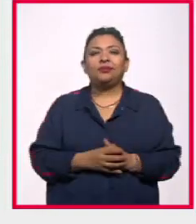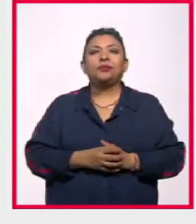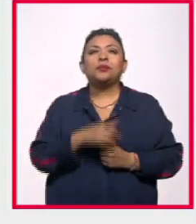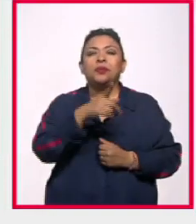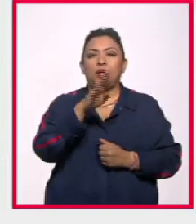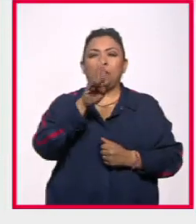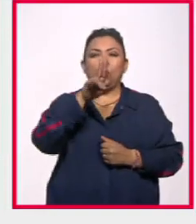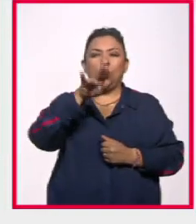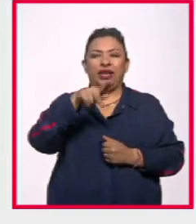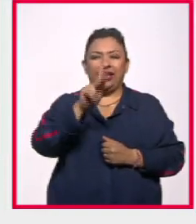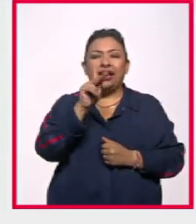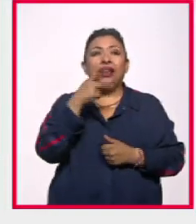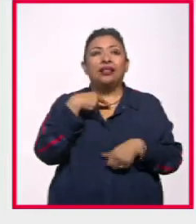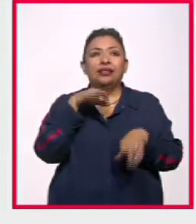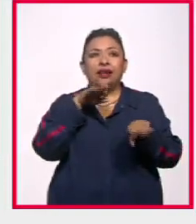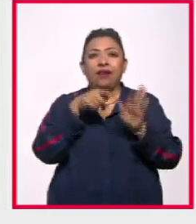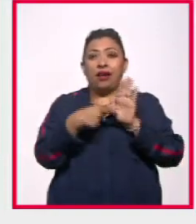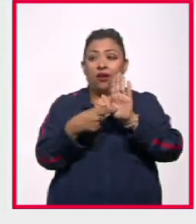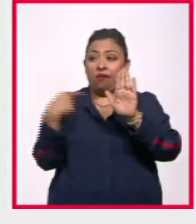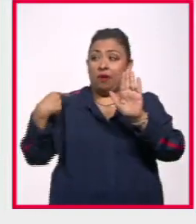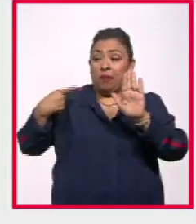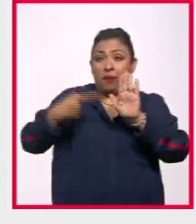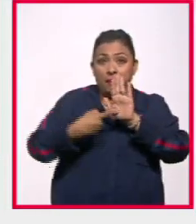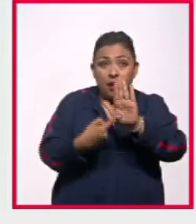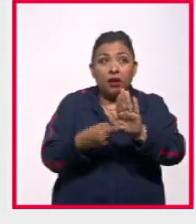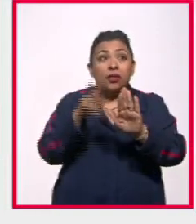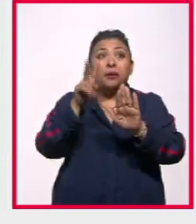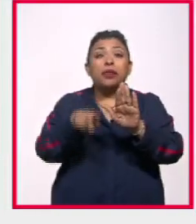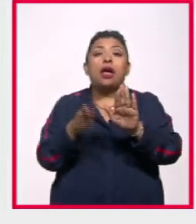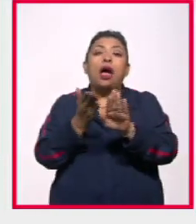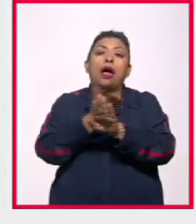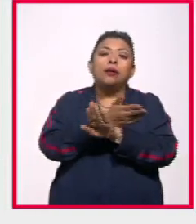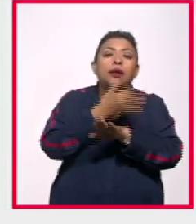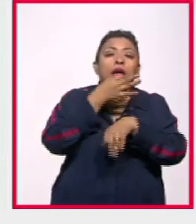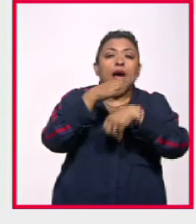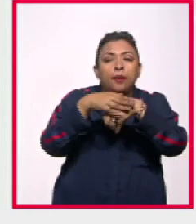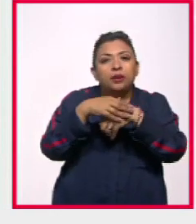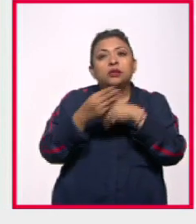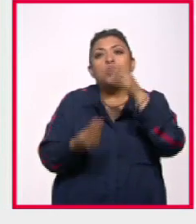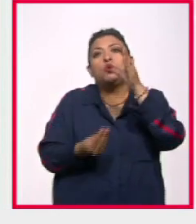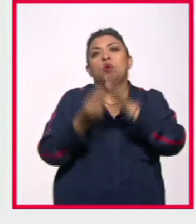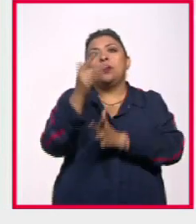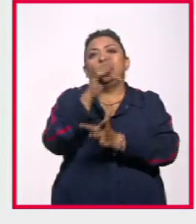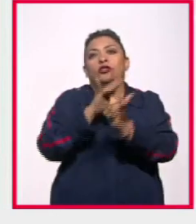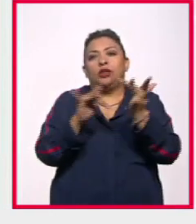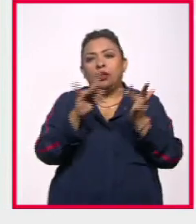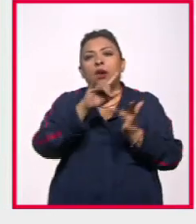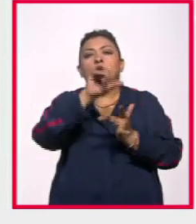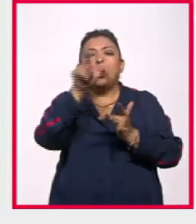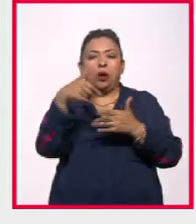Para Buica, el trabajo presentado hasta la fecha ha sido la antesala de una nueva producción, la cual presentará próximamente.